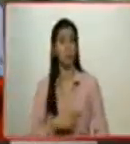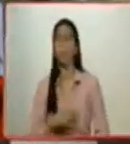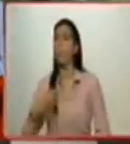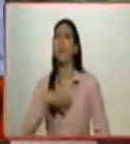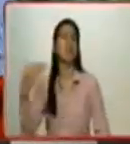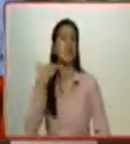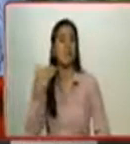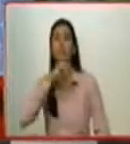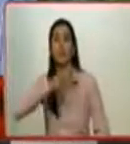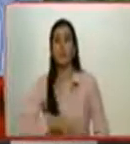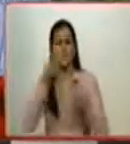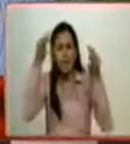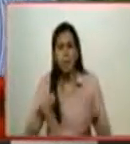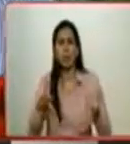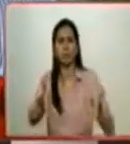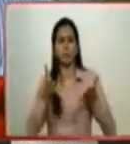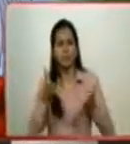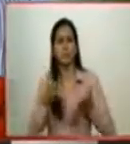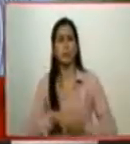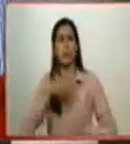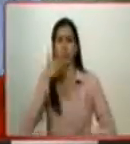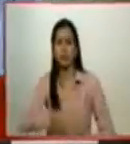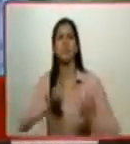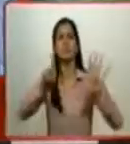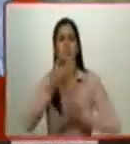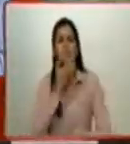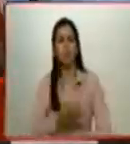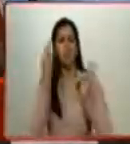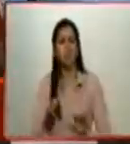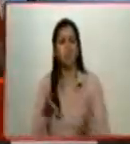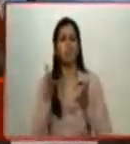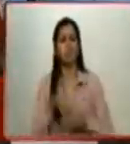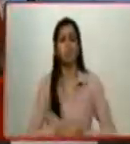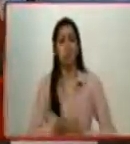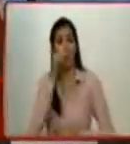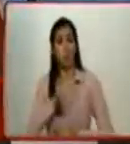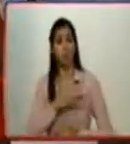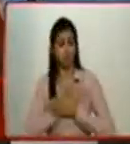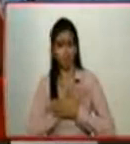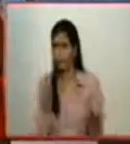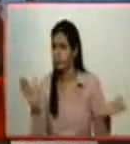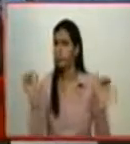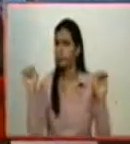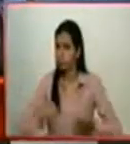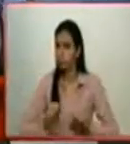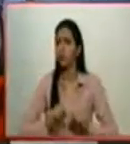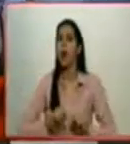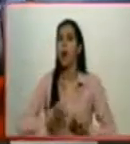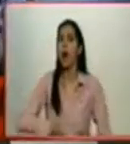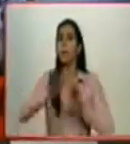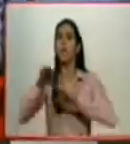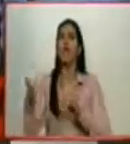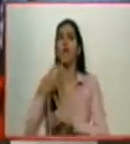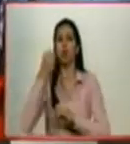que garantizar, compañeros, el triunfo el próximo 6 de diciembre. El pueblo está dispuesto a defender los